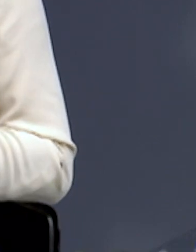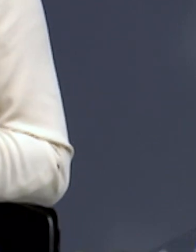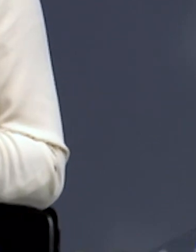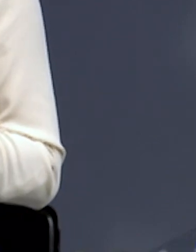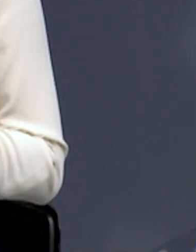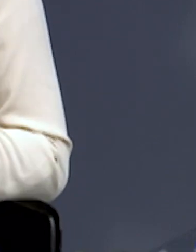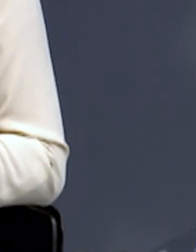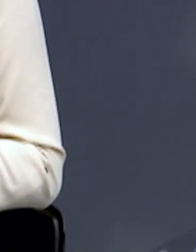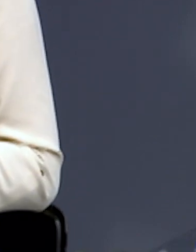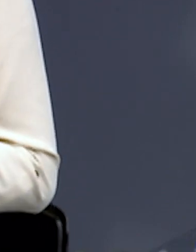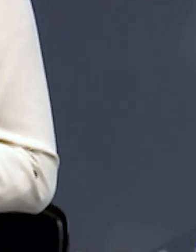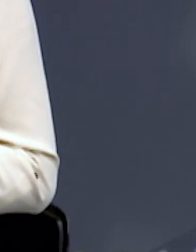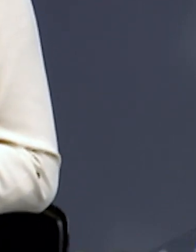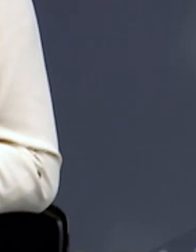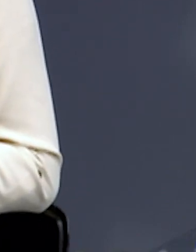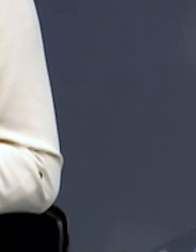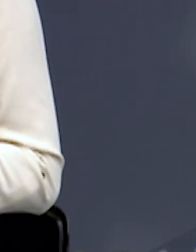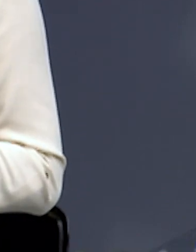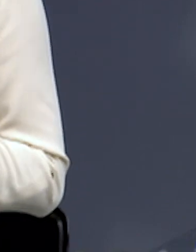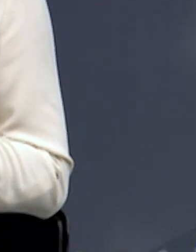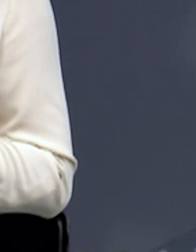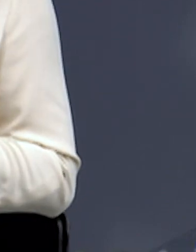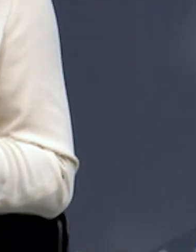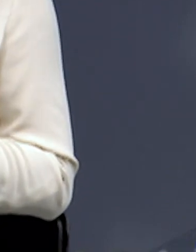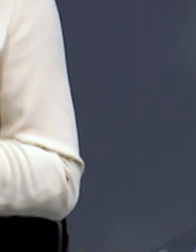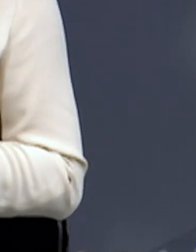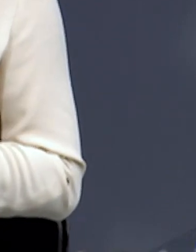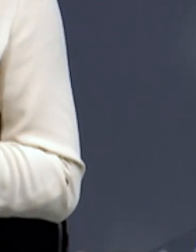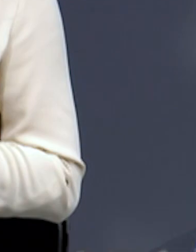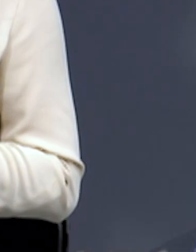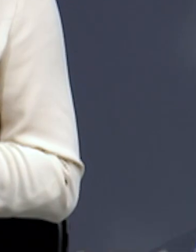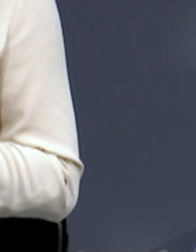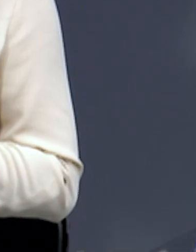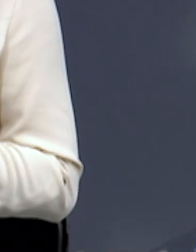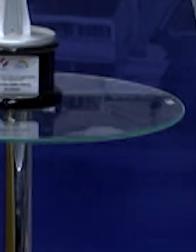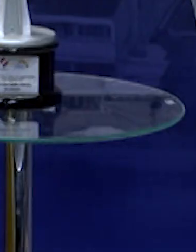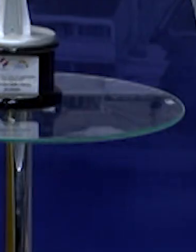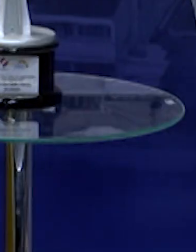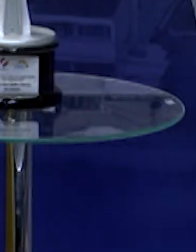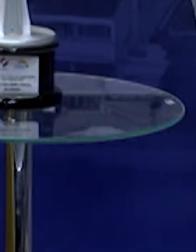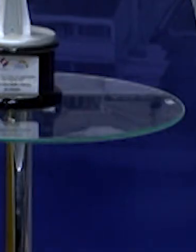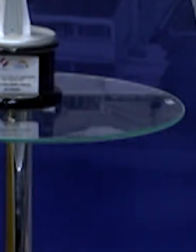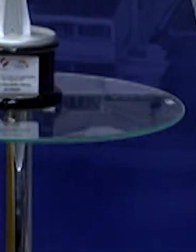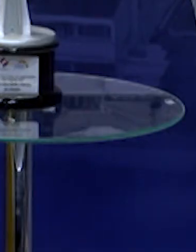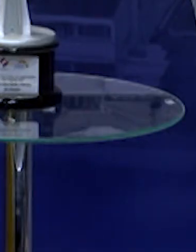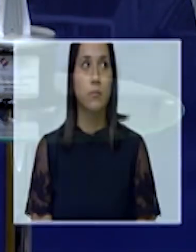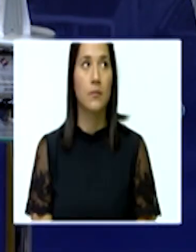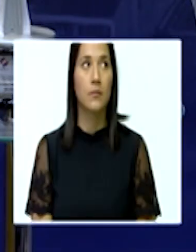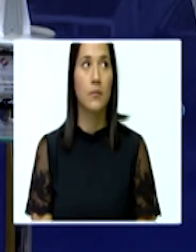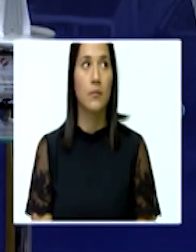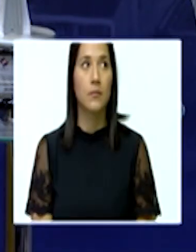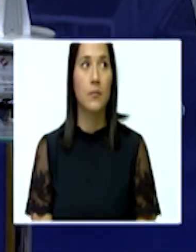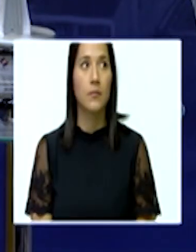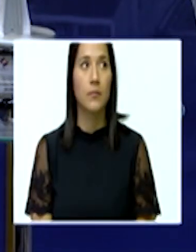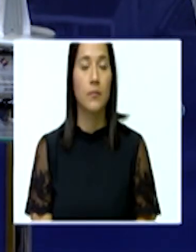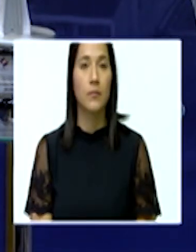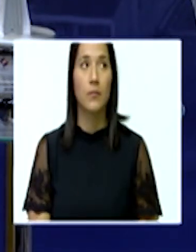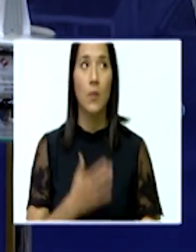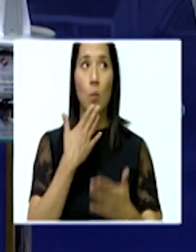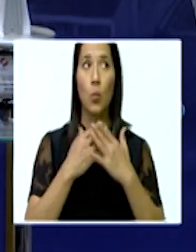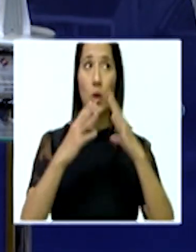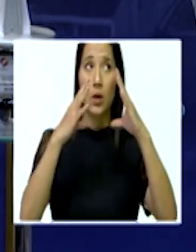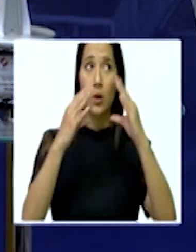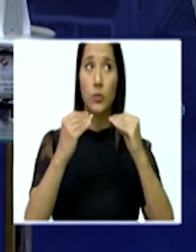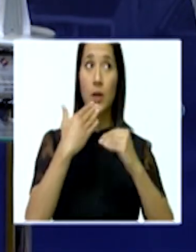nos acompaña hoy María Esther Flores, quien es psicóloga. ¿Qué tal? Muy buenas noches, María Esther. Muy buenas noches, muchísimas gracias por tu